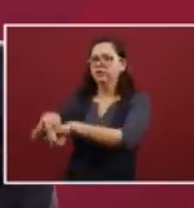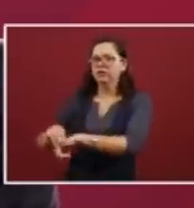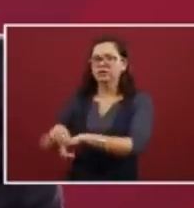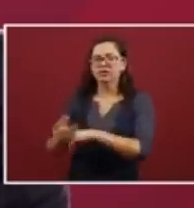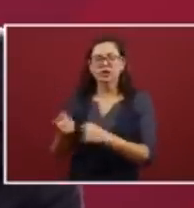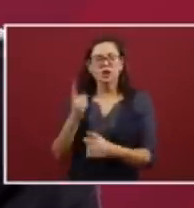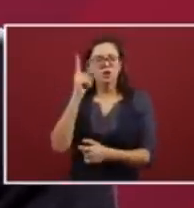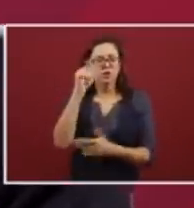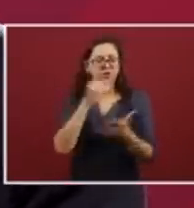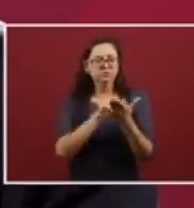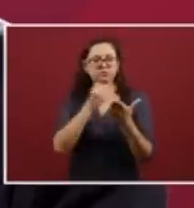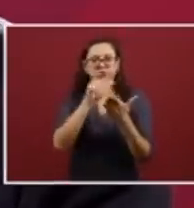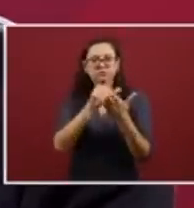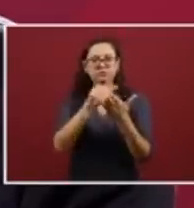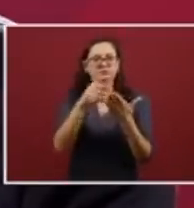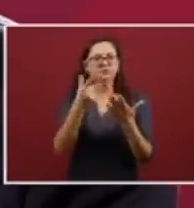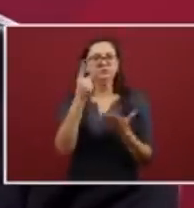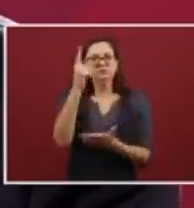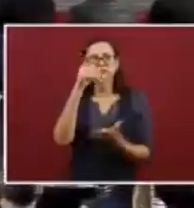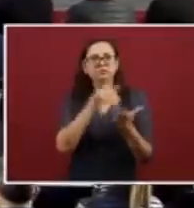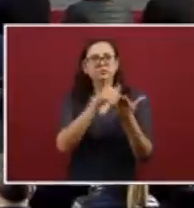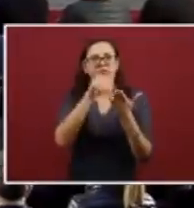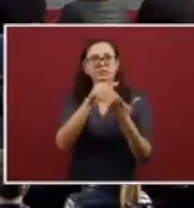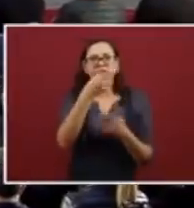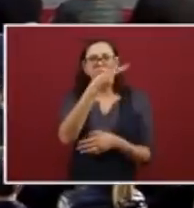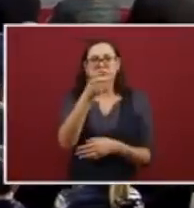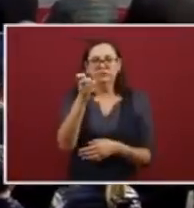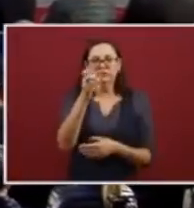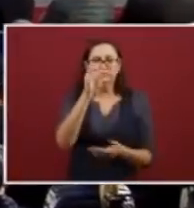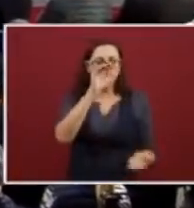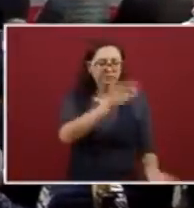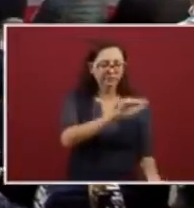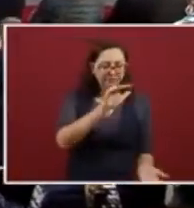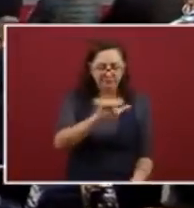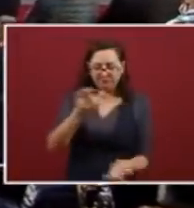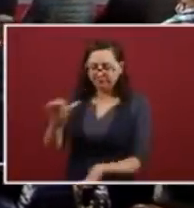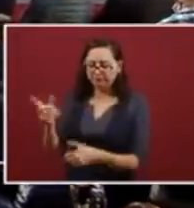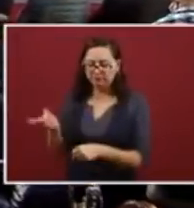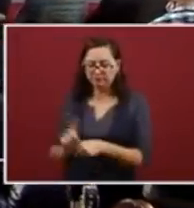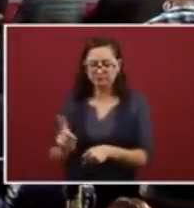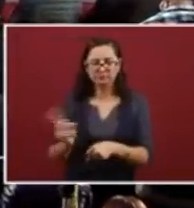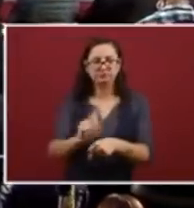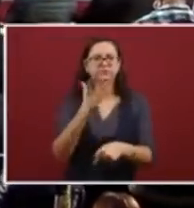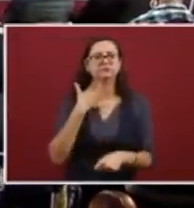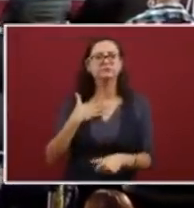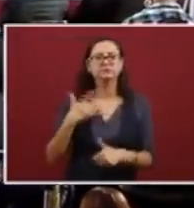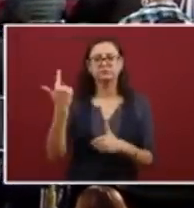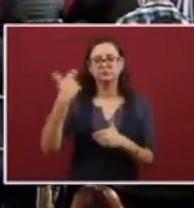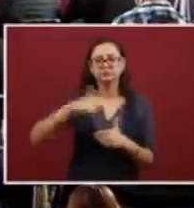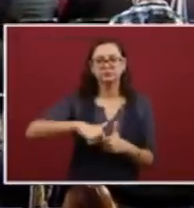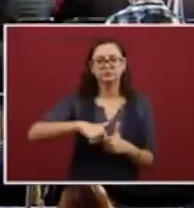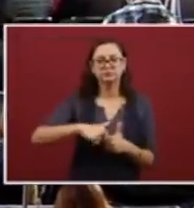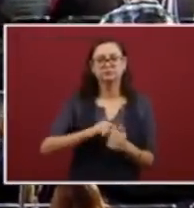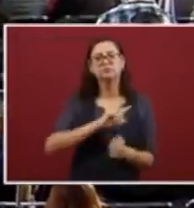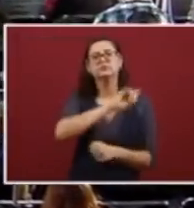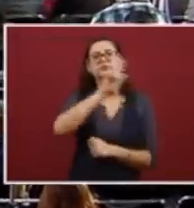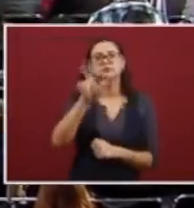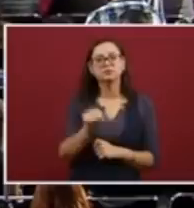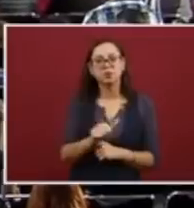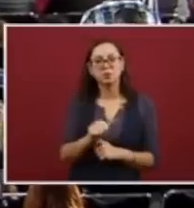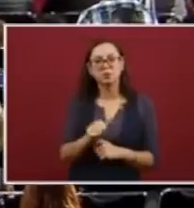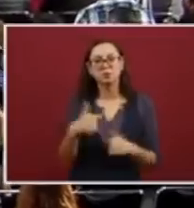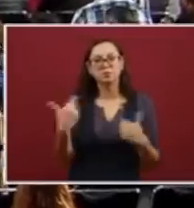un millón un millón doscientos mil barriles diarios de gasolinas y al final